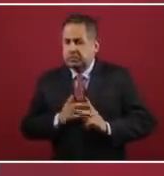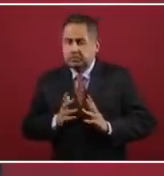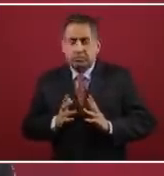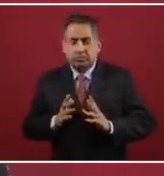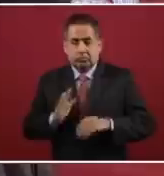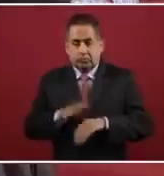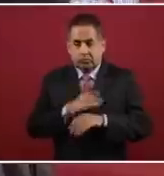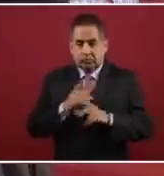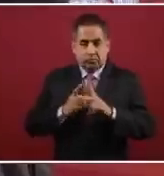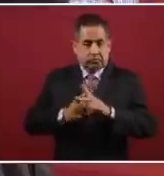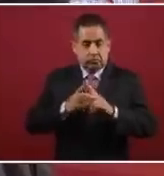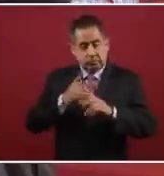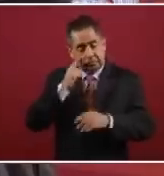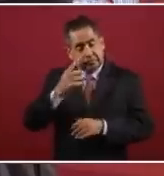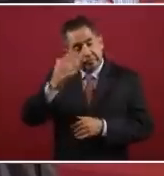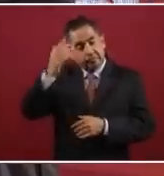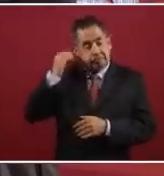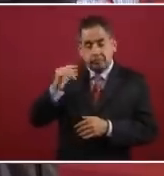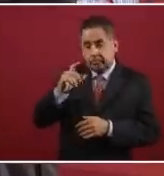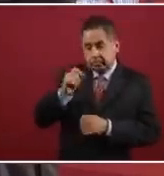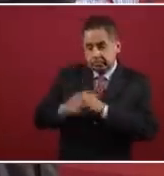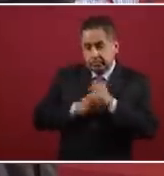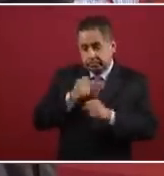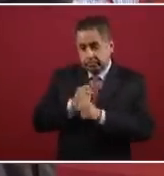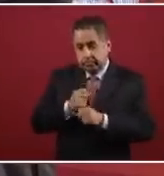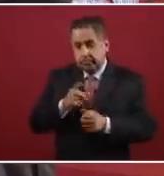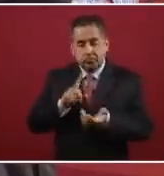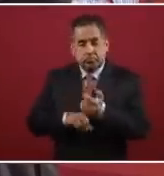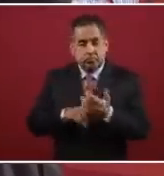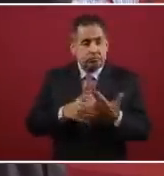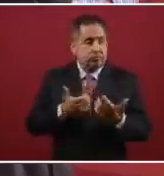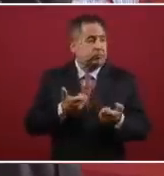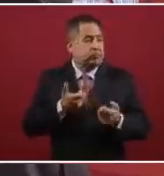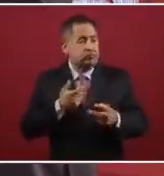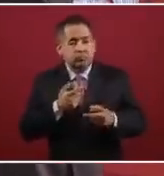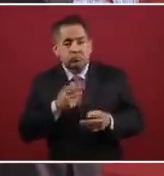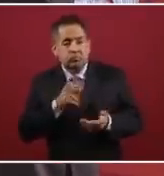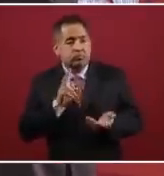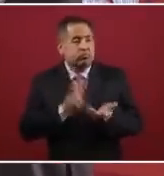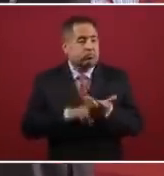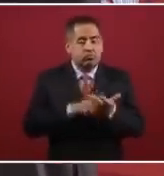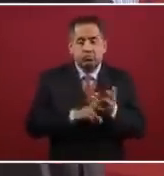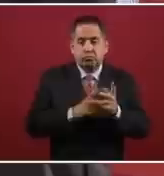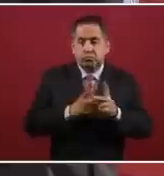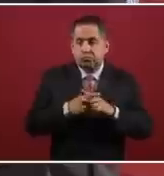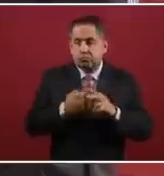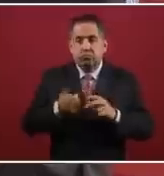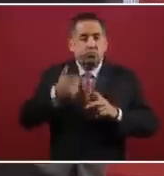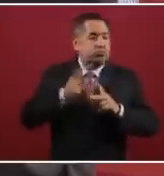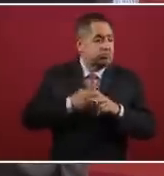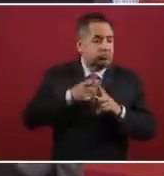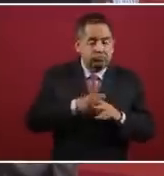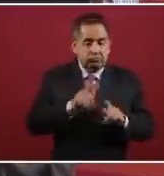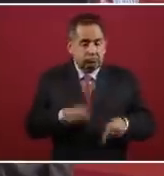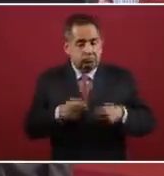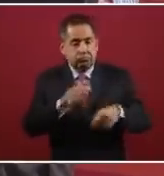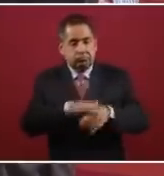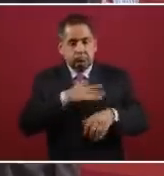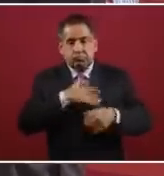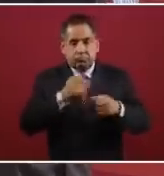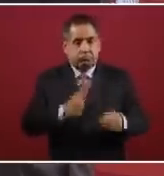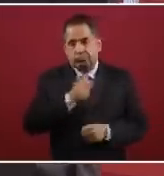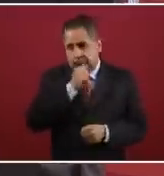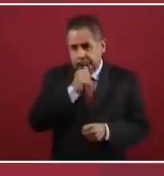hace muchos años, 20 años, no existen precios estos que llamamos de garantía y no